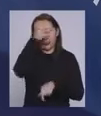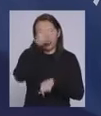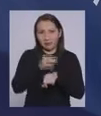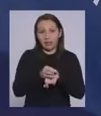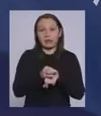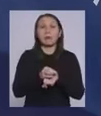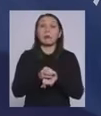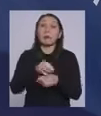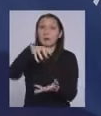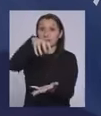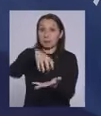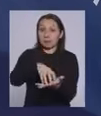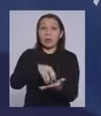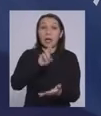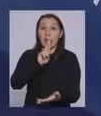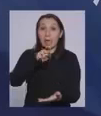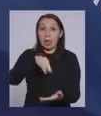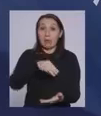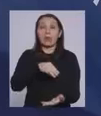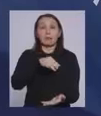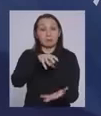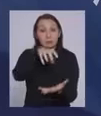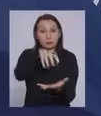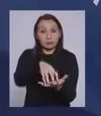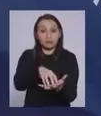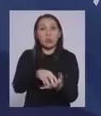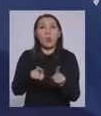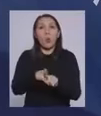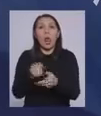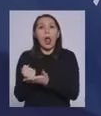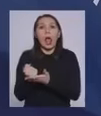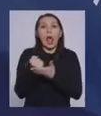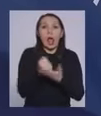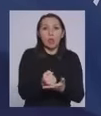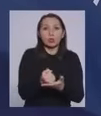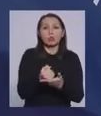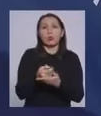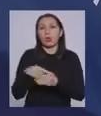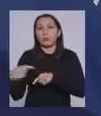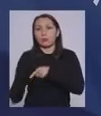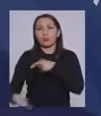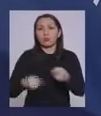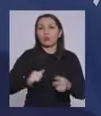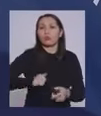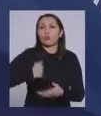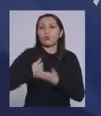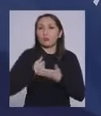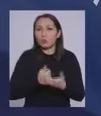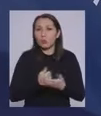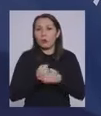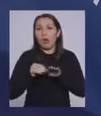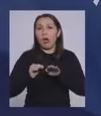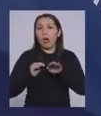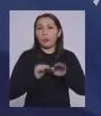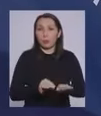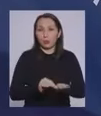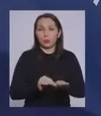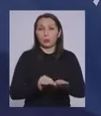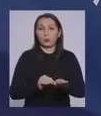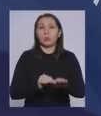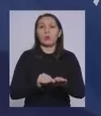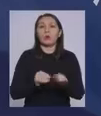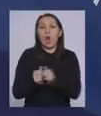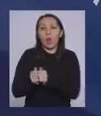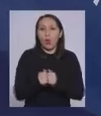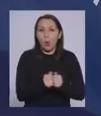la región metropolitana ha extendido una mano solidaria, una mano de apoyo, una mano